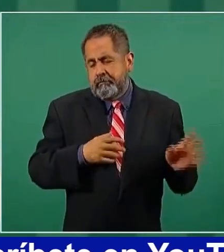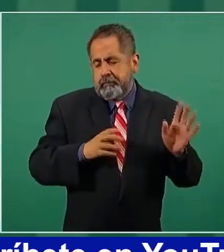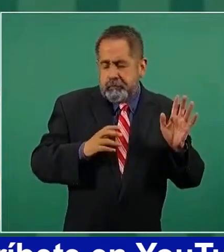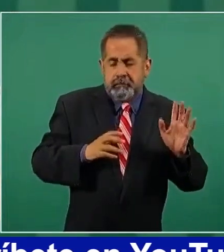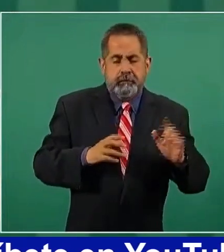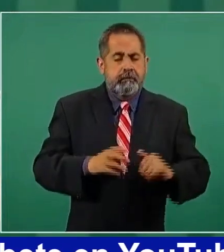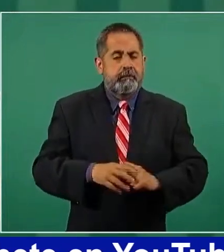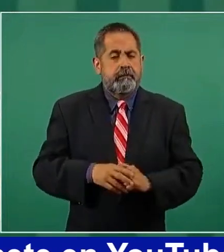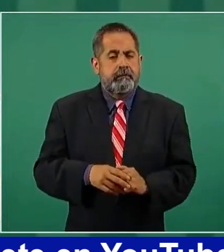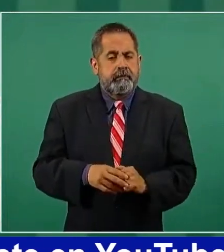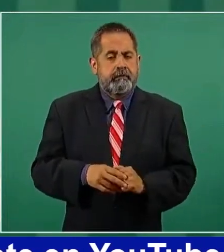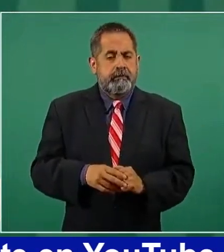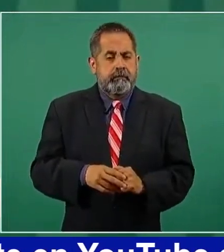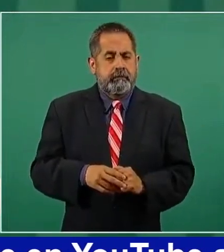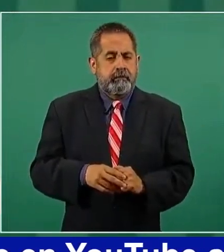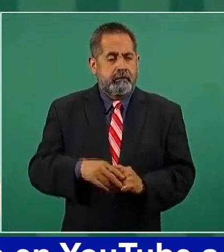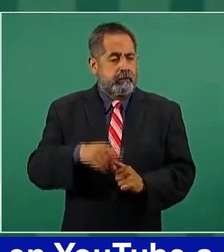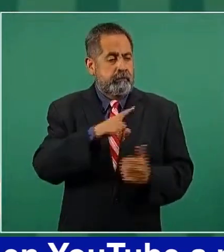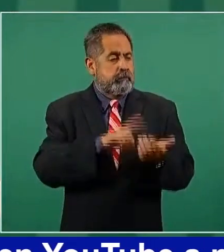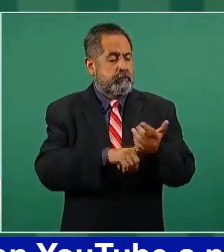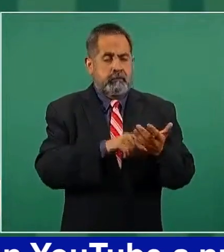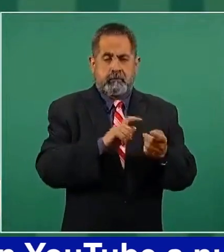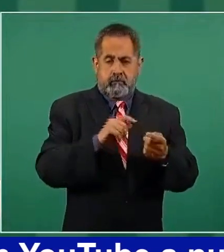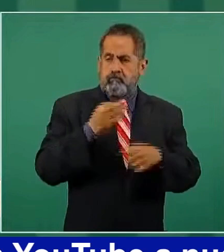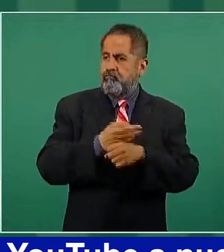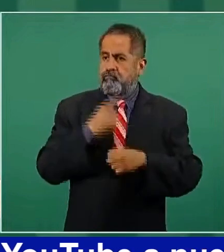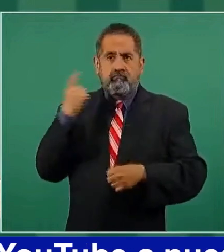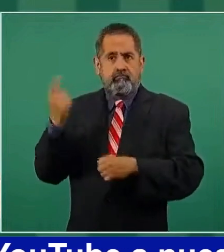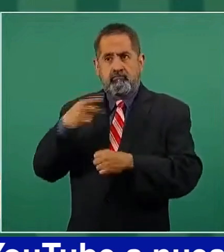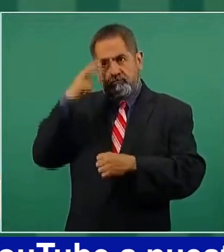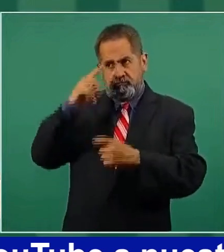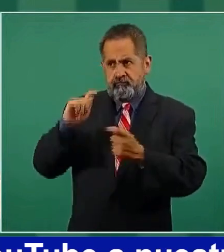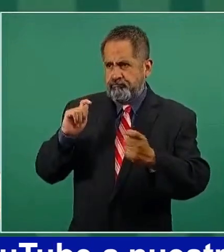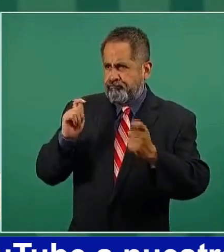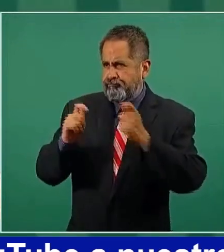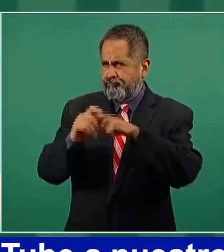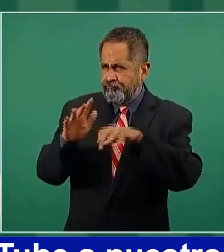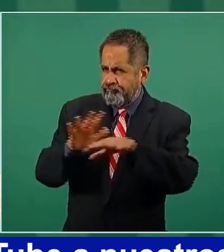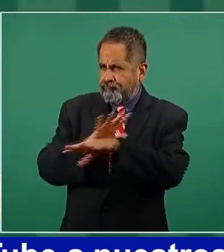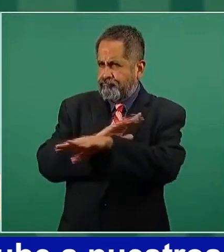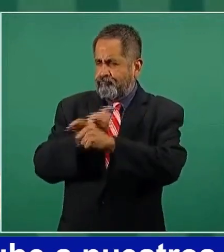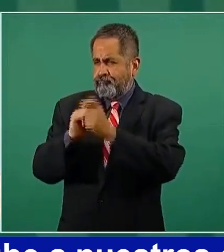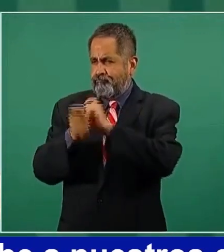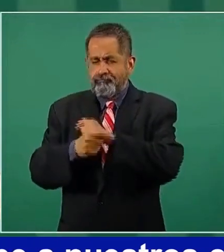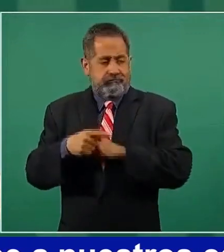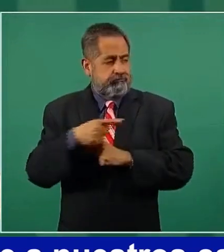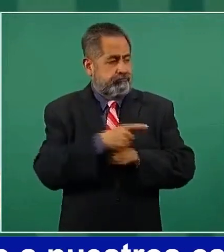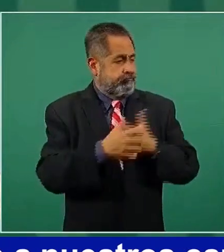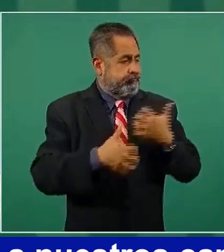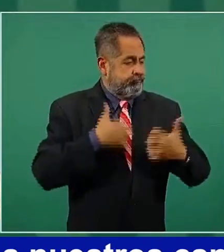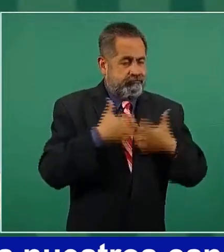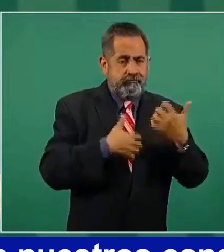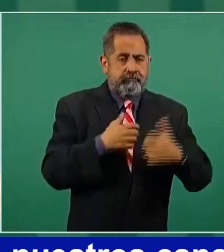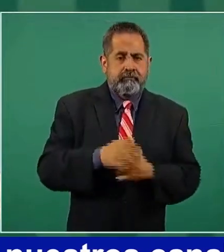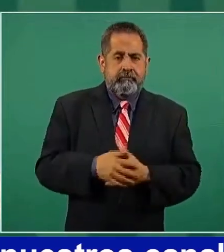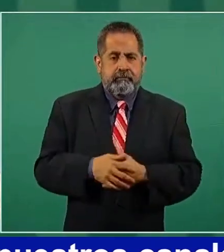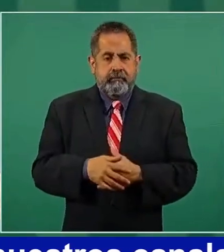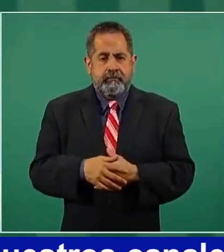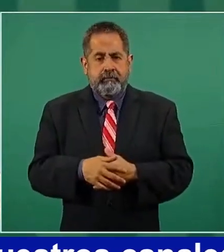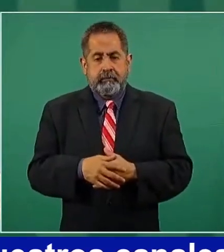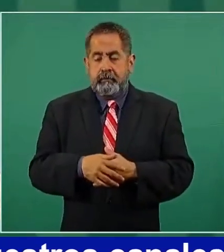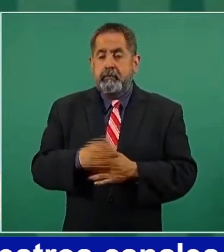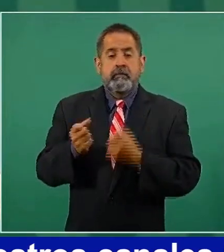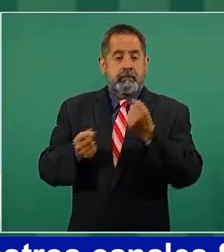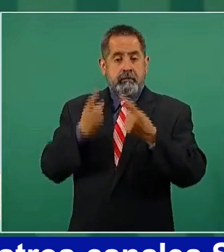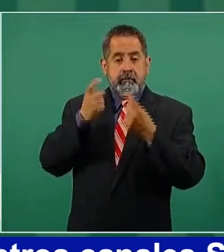produce la transformación que se está llevando a cabo en el país, pues apoyan al régimen